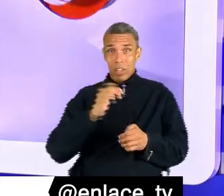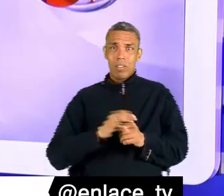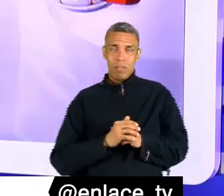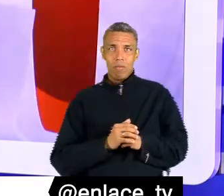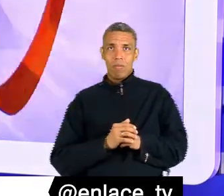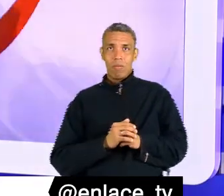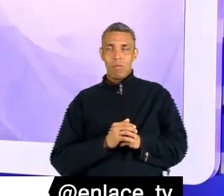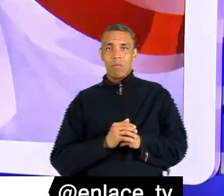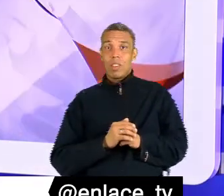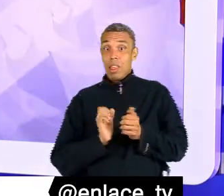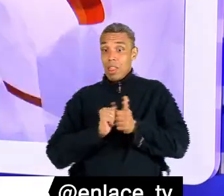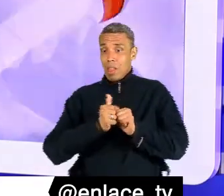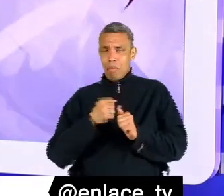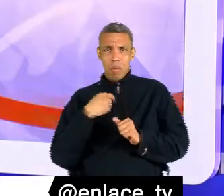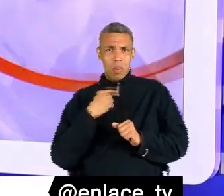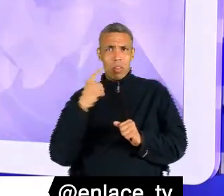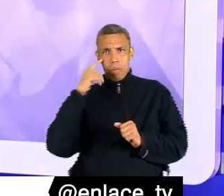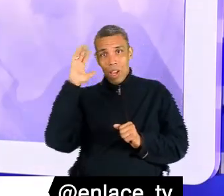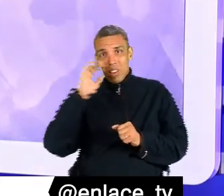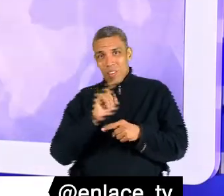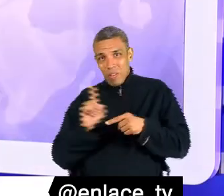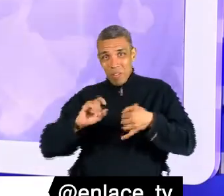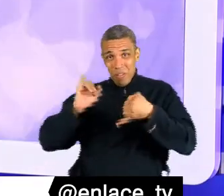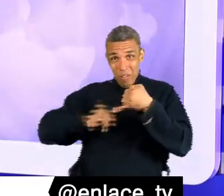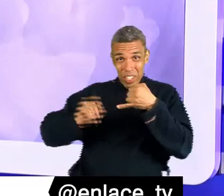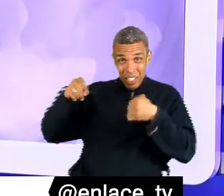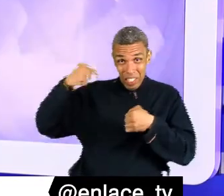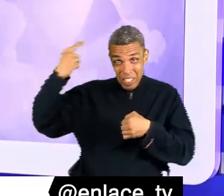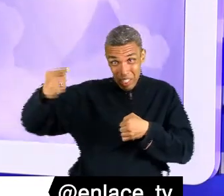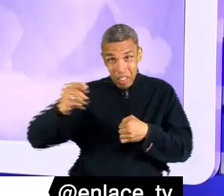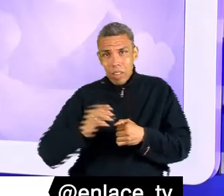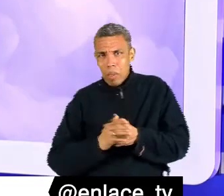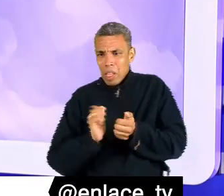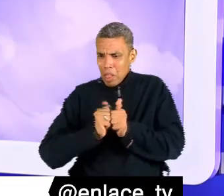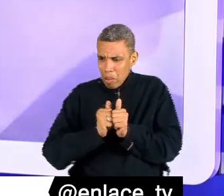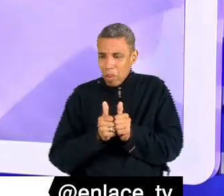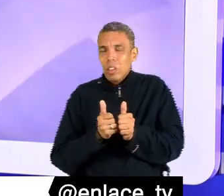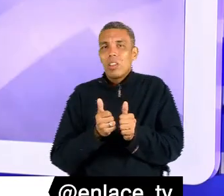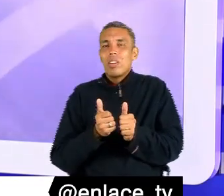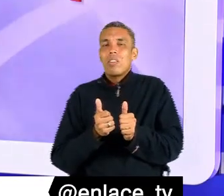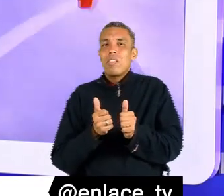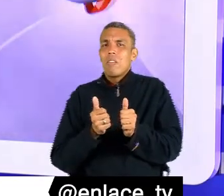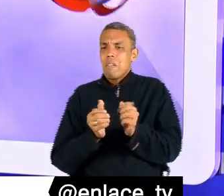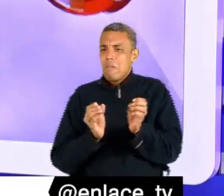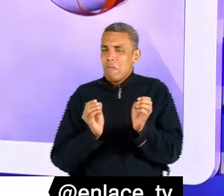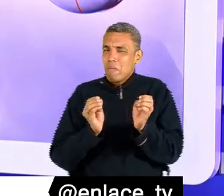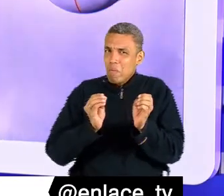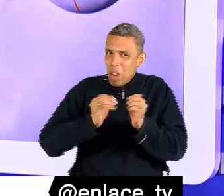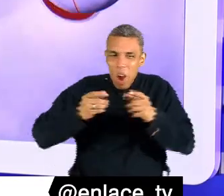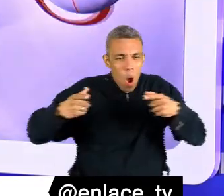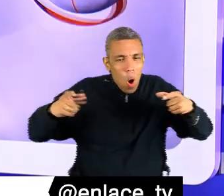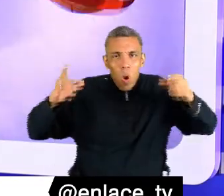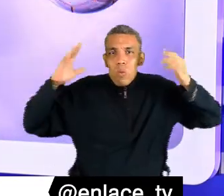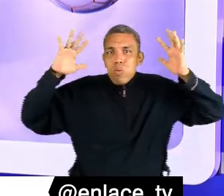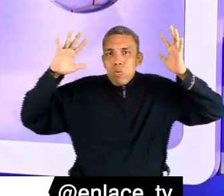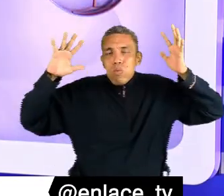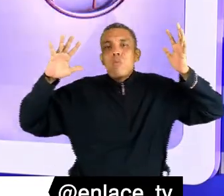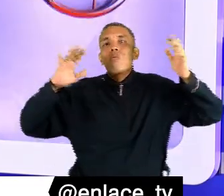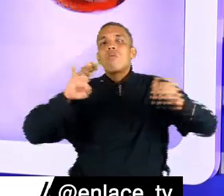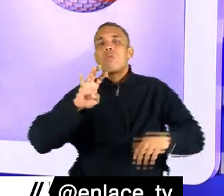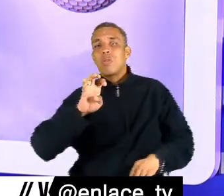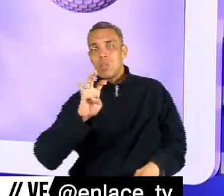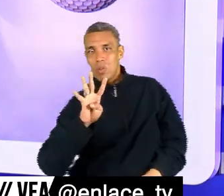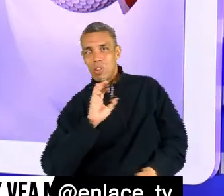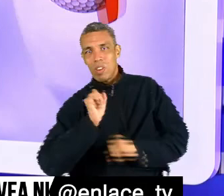y el próximo fin de semana nuevamente se reactiva la programación deportiva en marco de los 94 años de vida municipal de